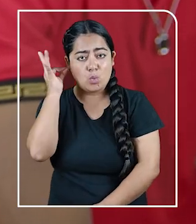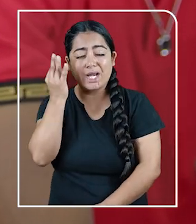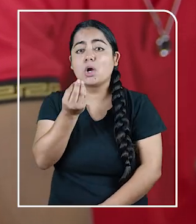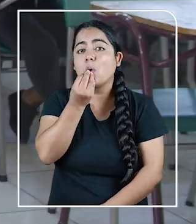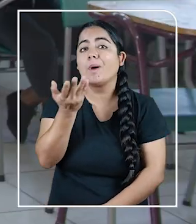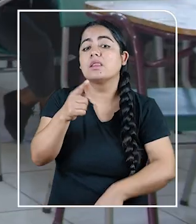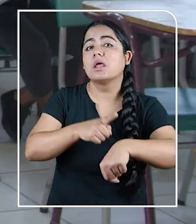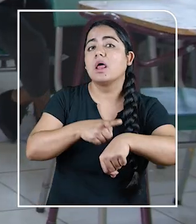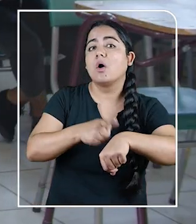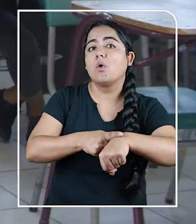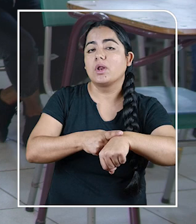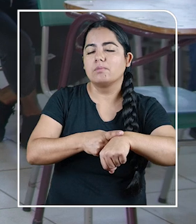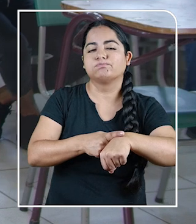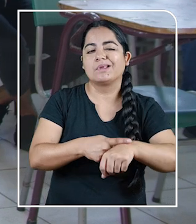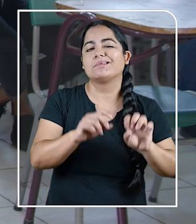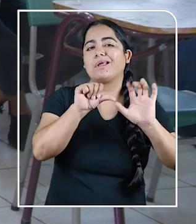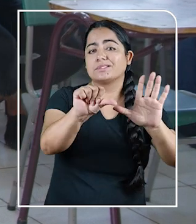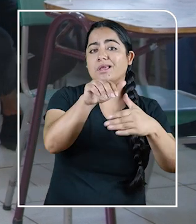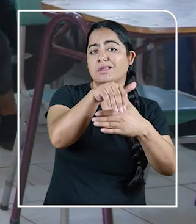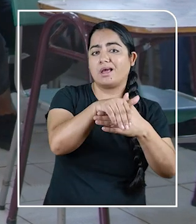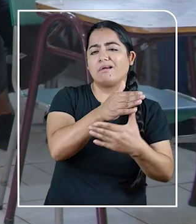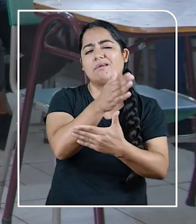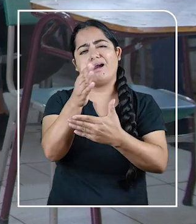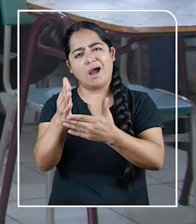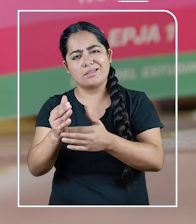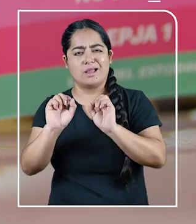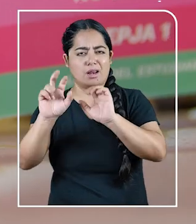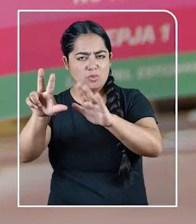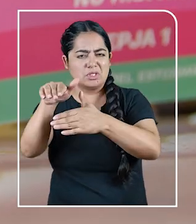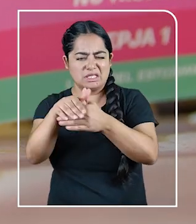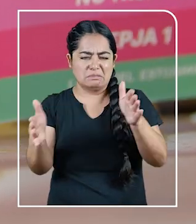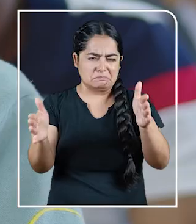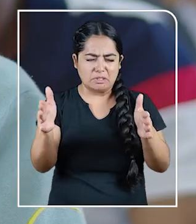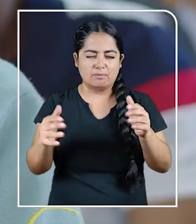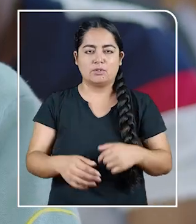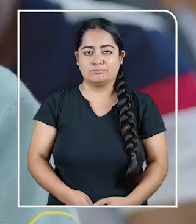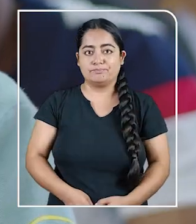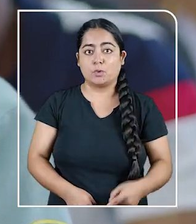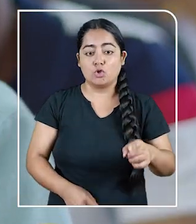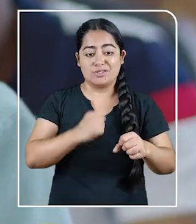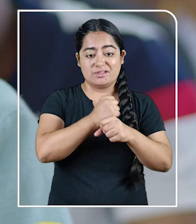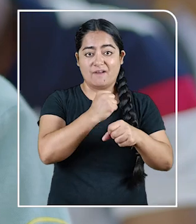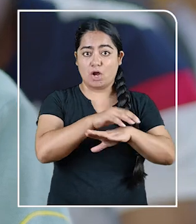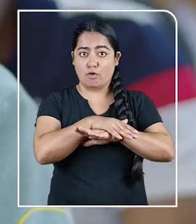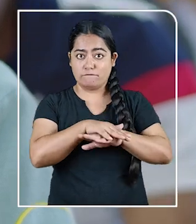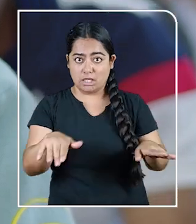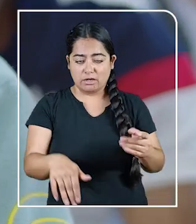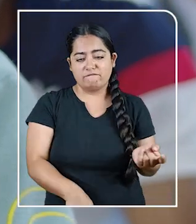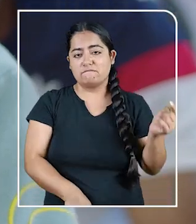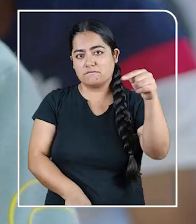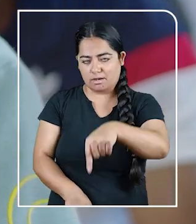las chilenas comen entre las 18 y las 20 horas. Después se llega a